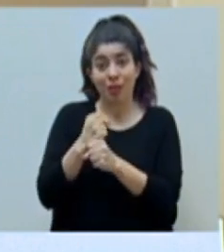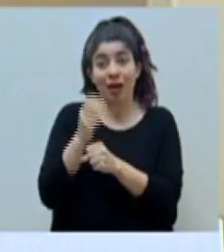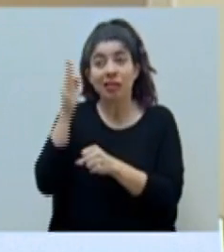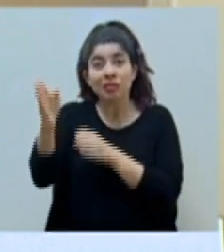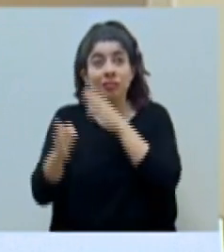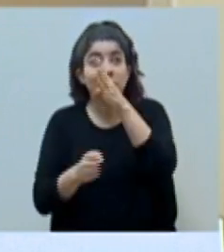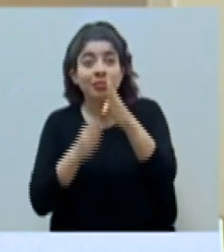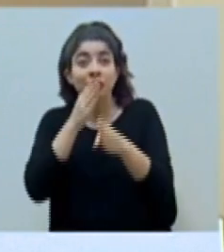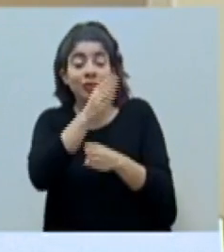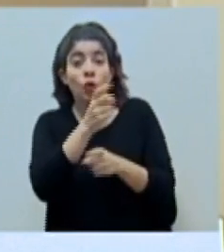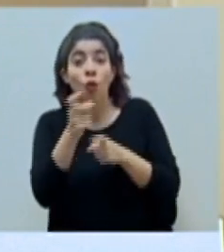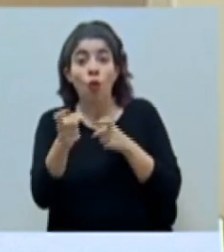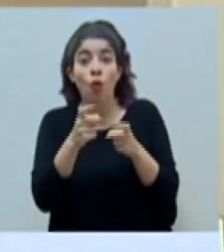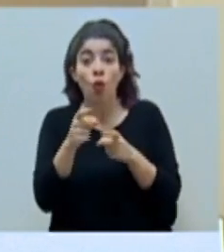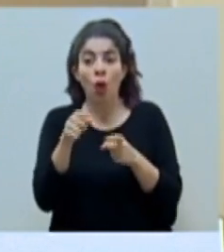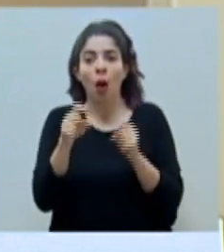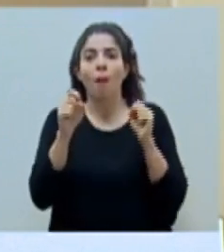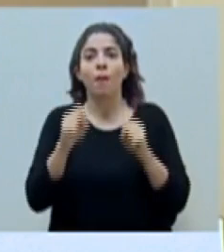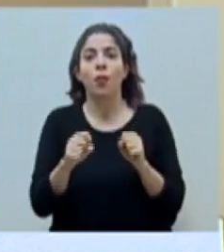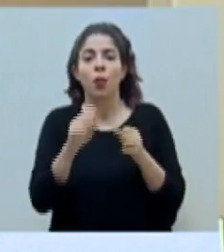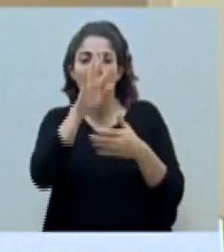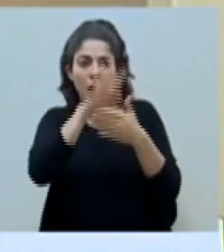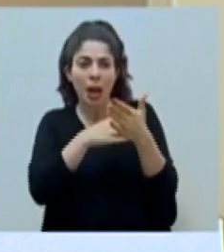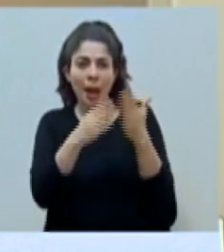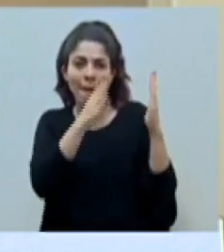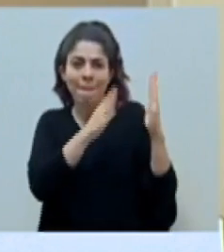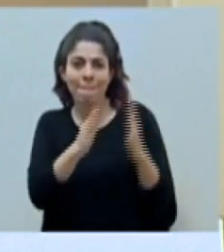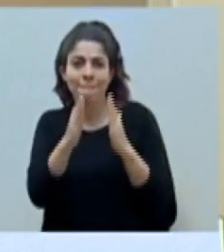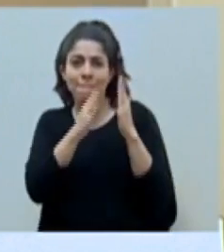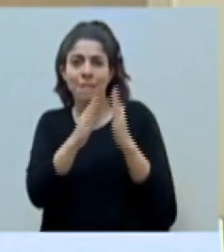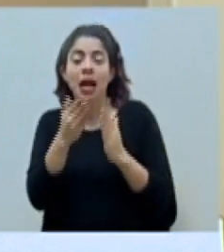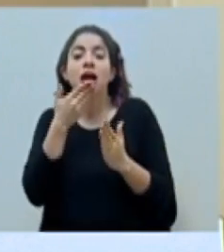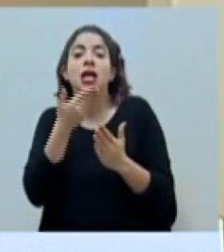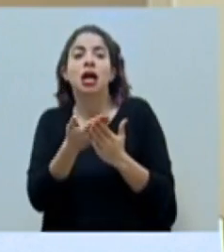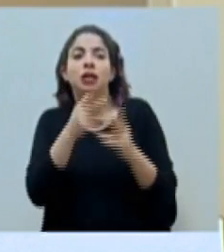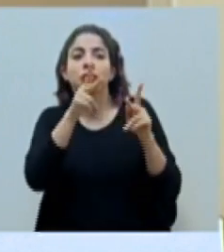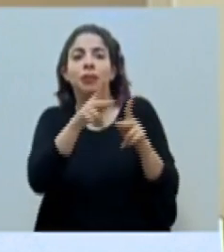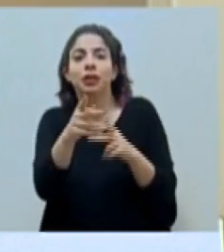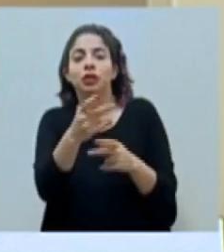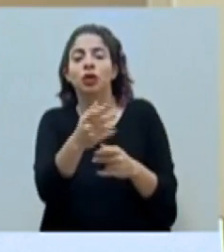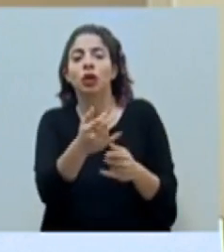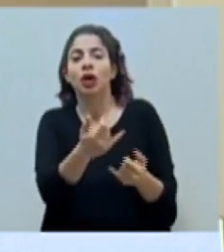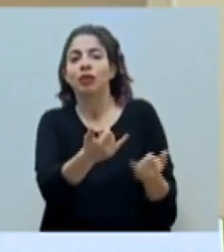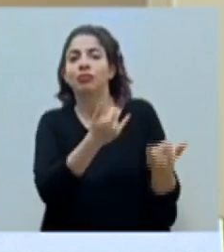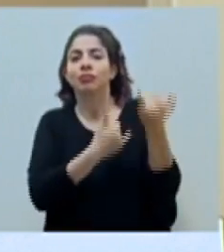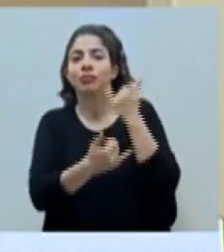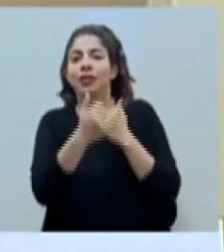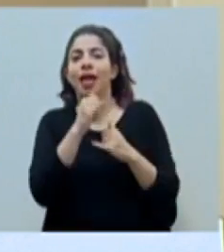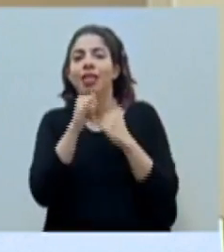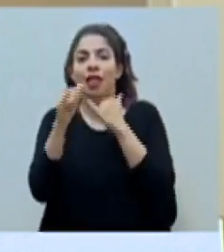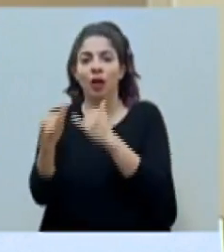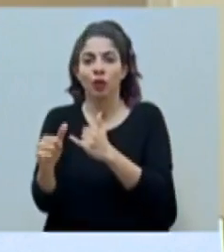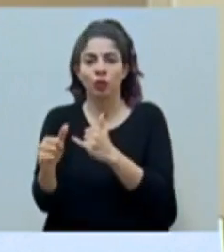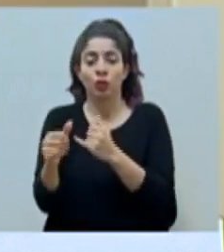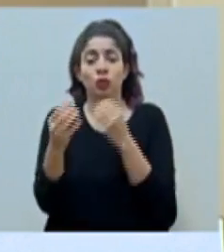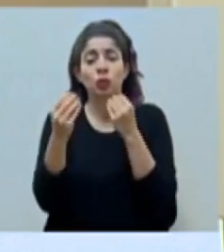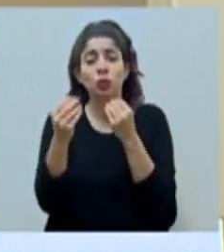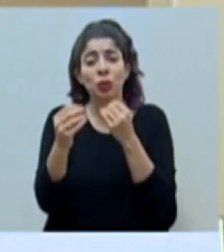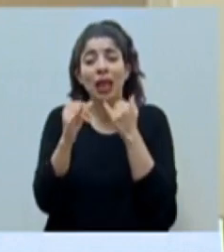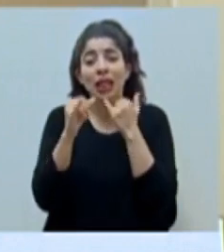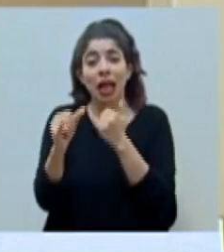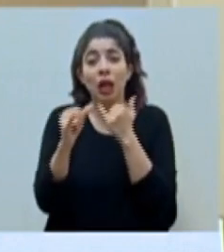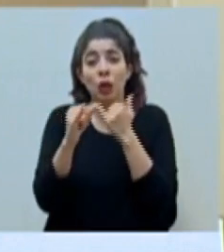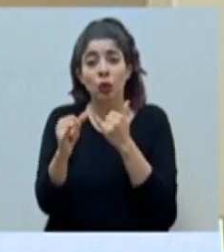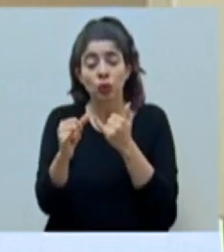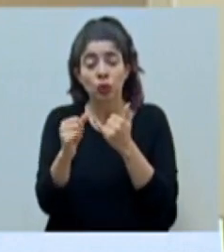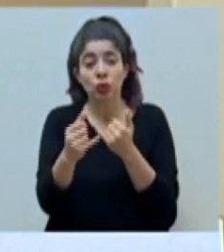control institucional se pueden programar, calibrar a partir de las denuncias que se presenten. Hay una cantidad de denuncias que se